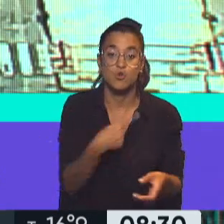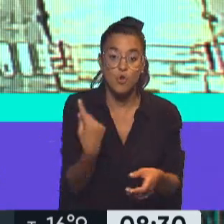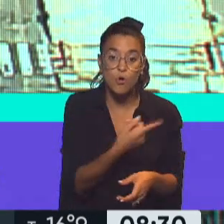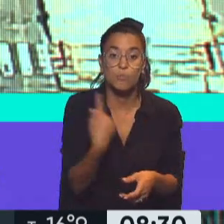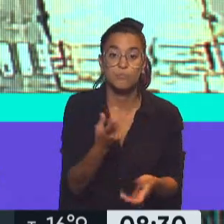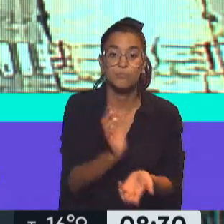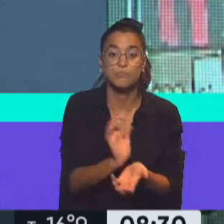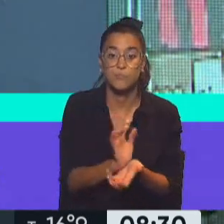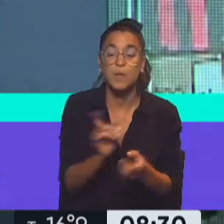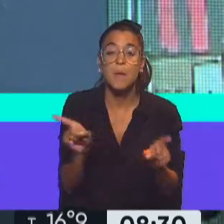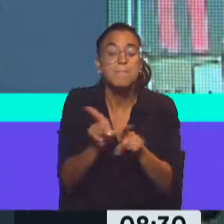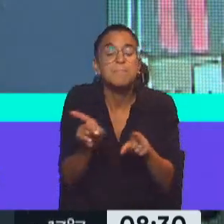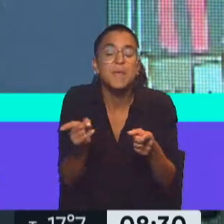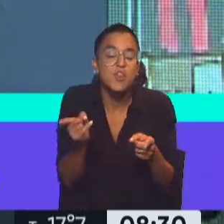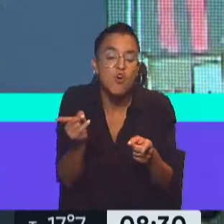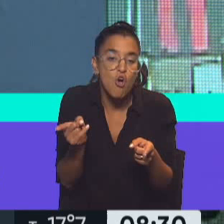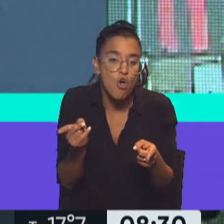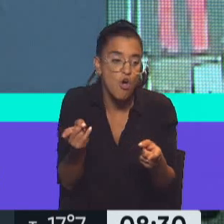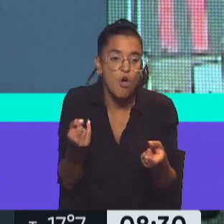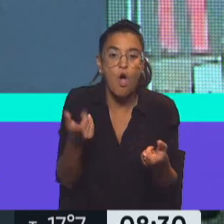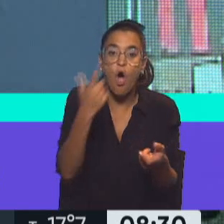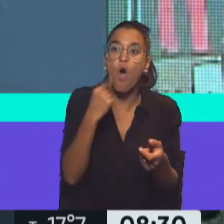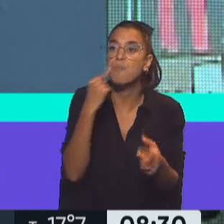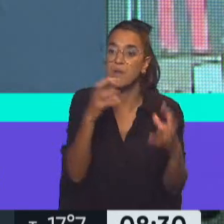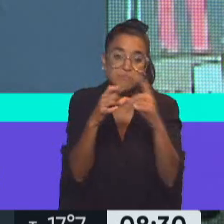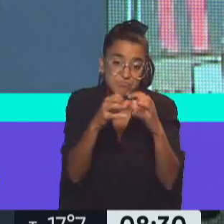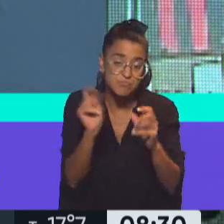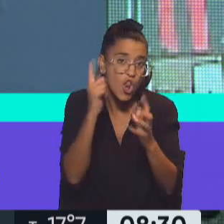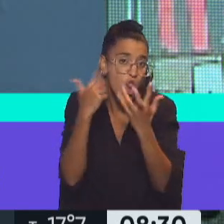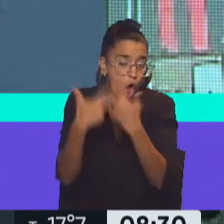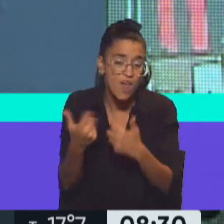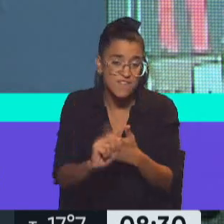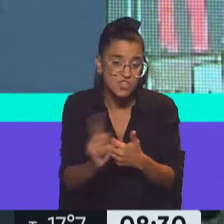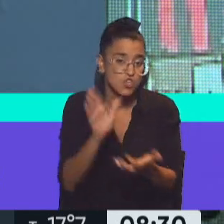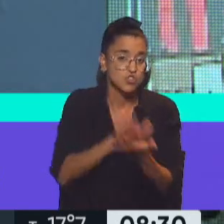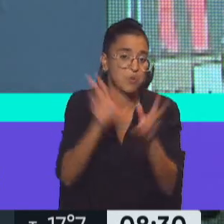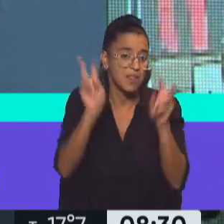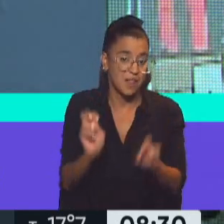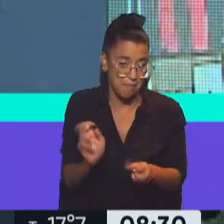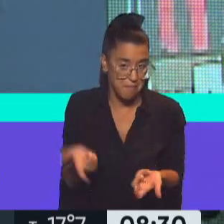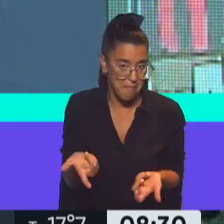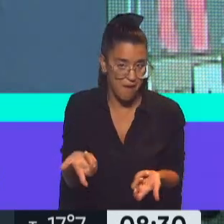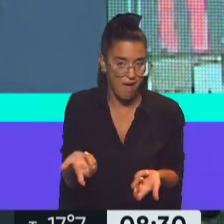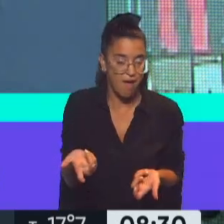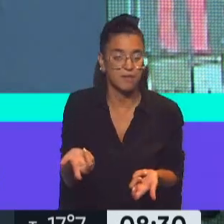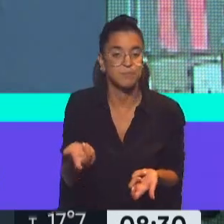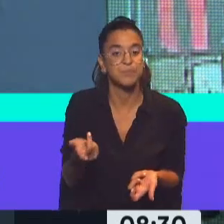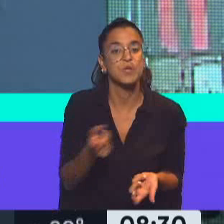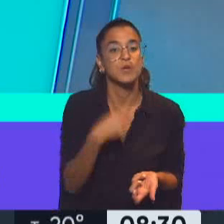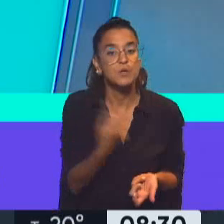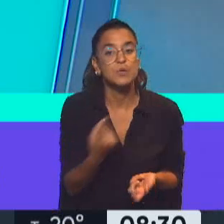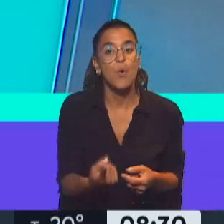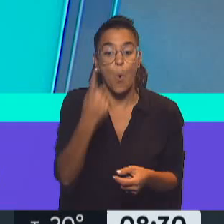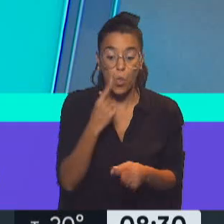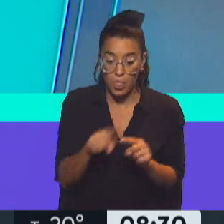hacemos la violencia. No, pero es eso, no se suele dar en algún punto esto de que los varones reflexionen sobre estos temas. Me parece que digo, estamos a un día